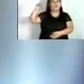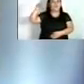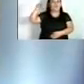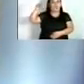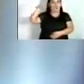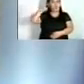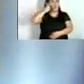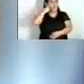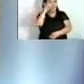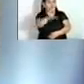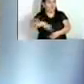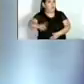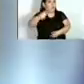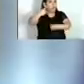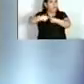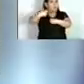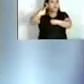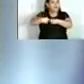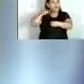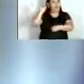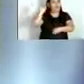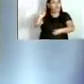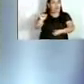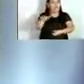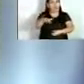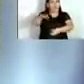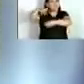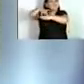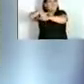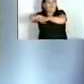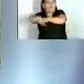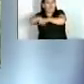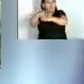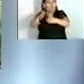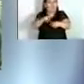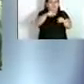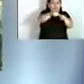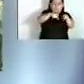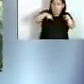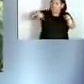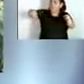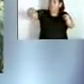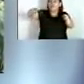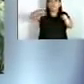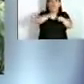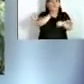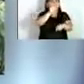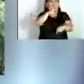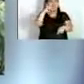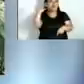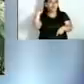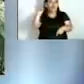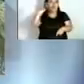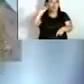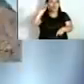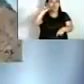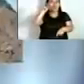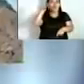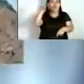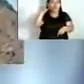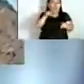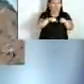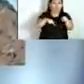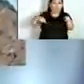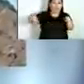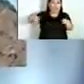es Altepeque, esto en el departamento de Chalatenango. Son más de 400 manzanas de terreno del bosque las que fueron afectadas. Trabajan